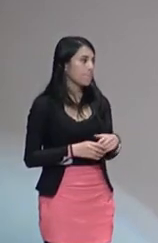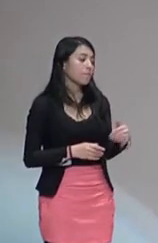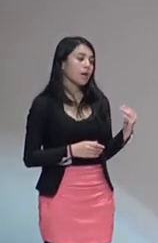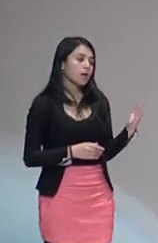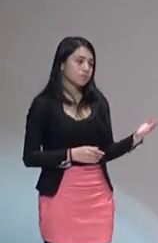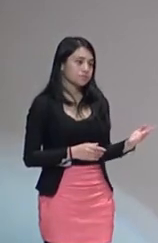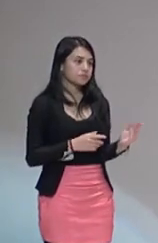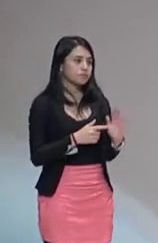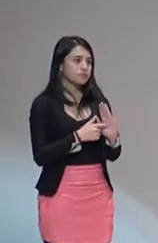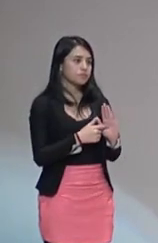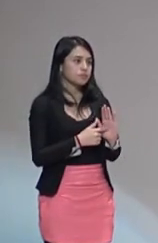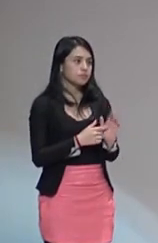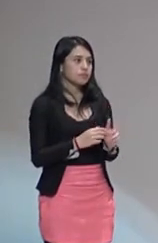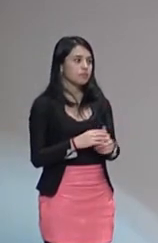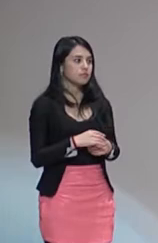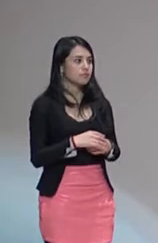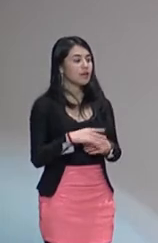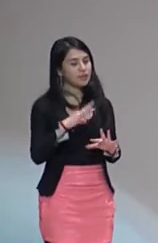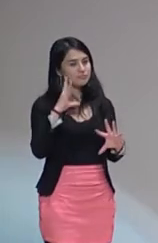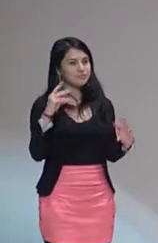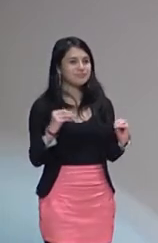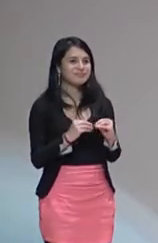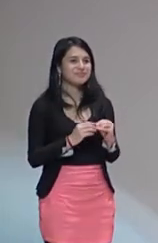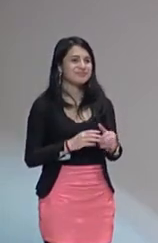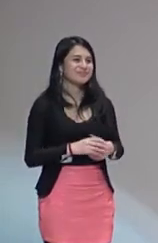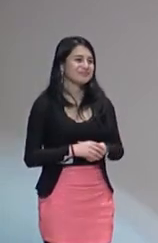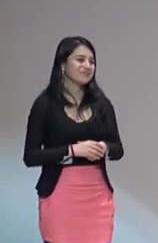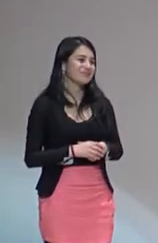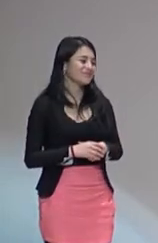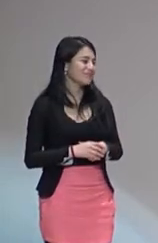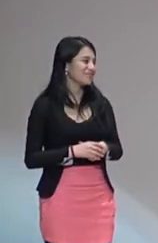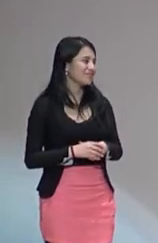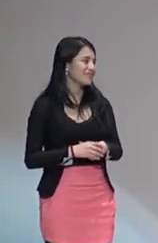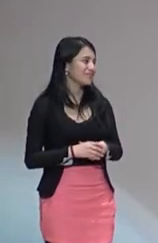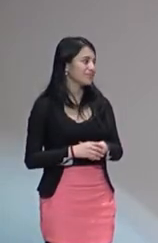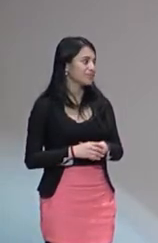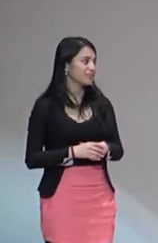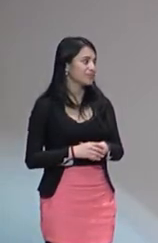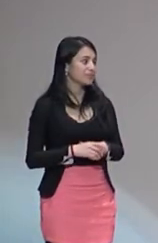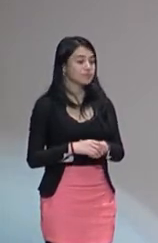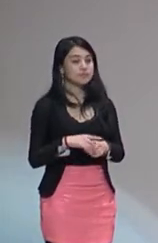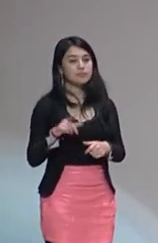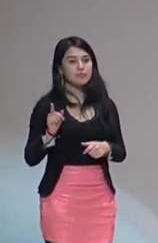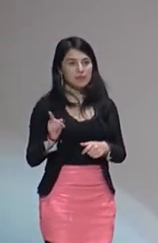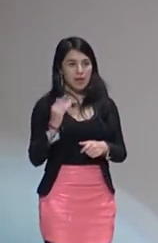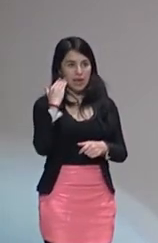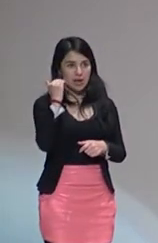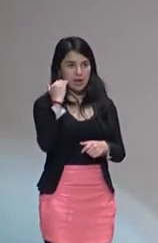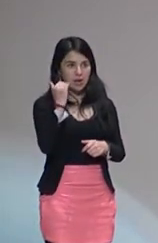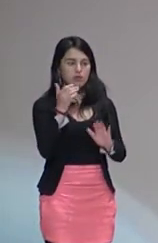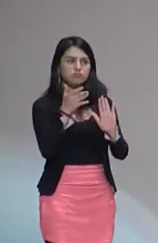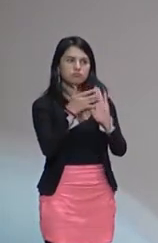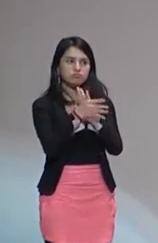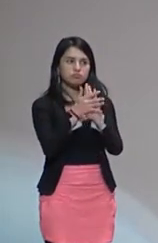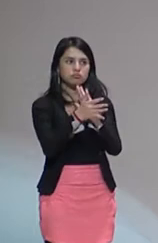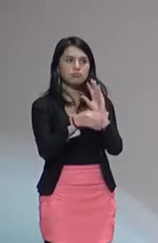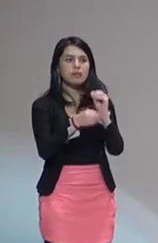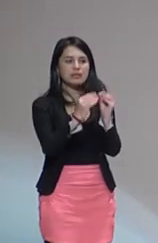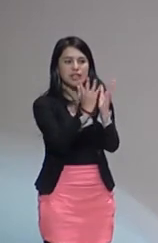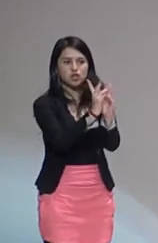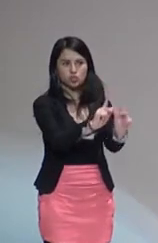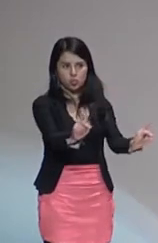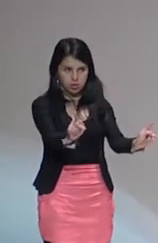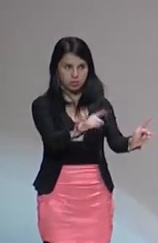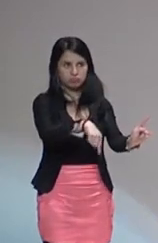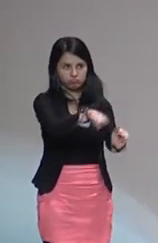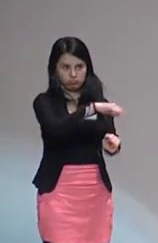me dejaste sin argumento, Dilia. Bueno, Dilia se ubicó en el plano de los estudiantes, yo lo voy a